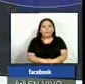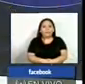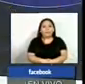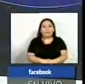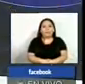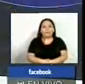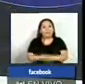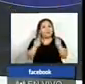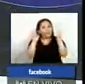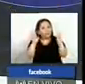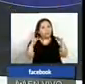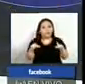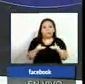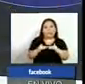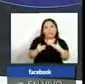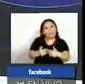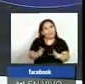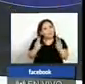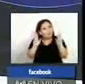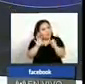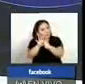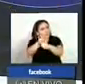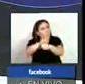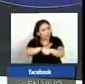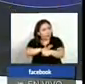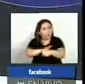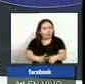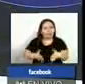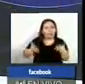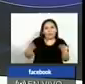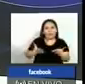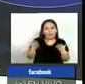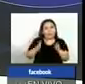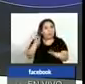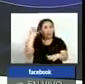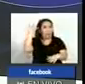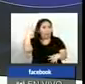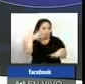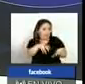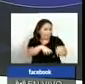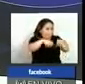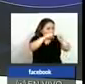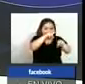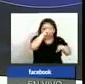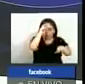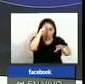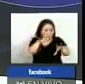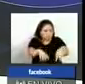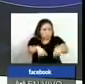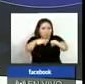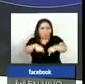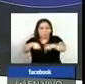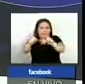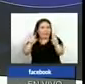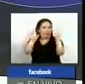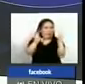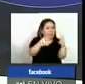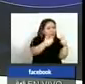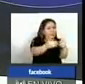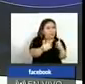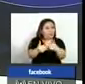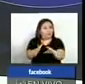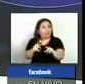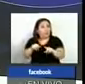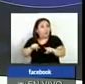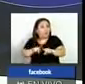También debido a esta pandemia del COVID-19 se generaron miles de suspensiones de contratos a trabajadores de diversos rubros. Por esta razón,